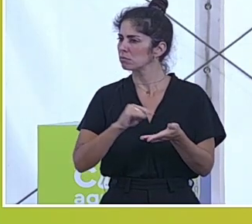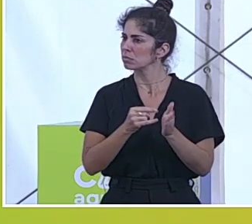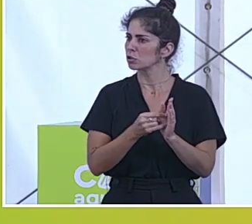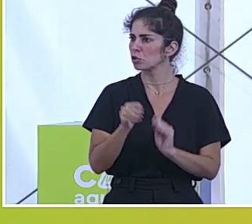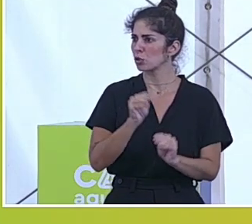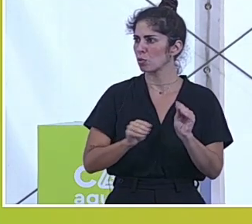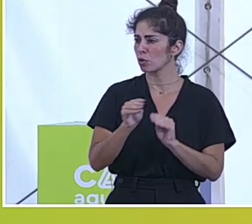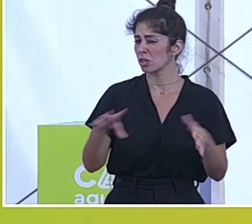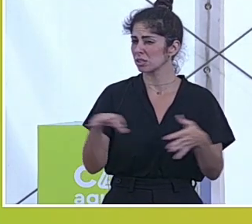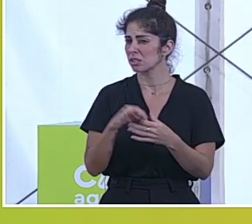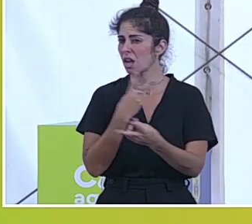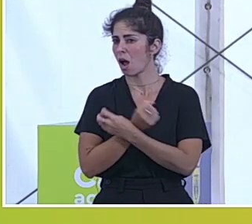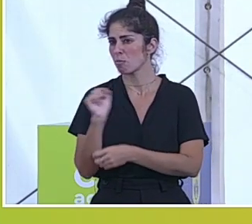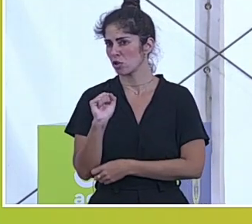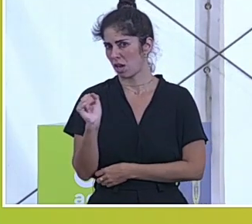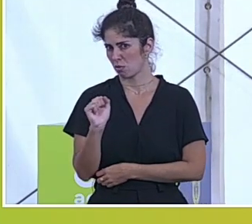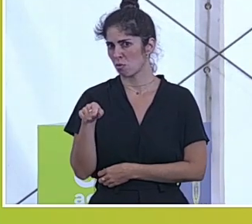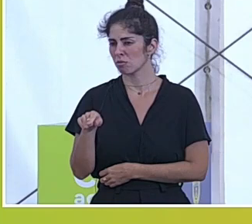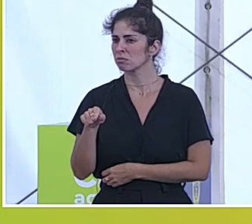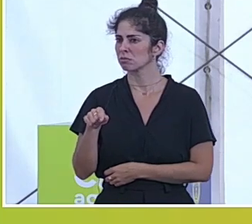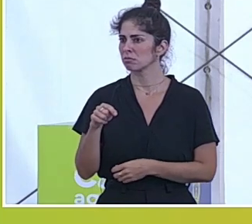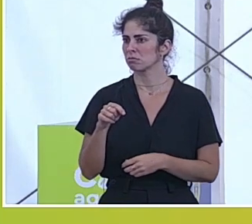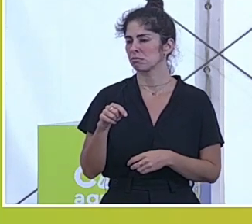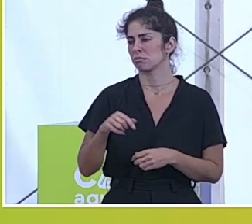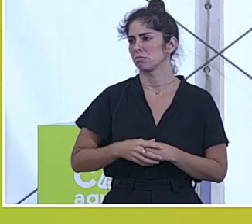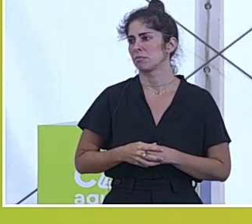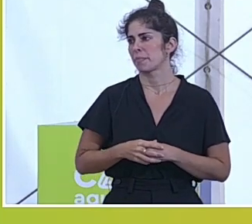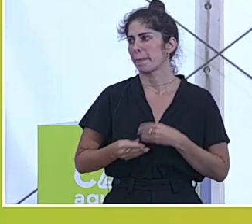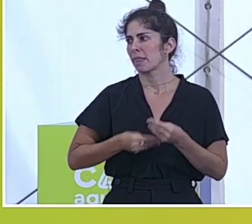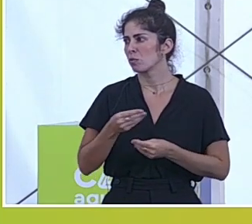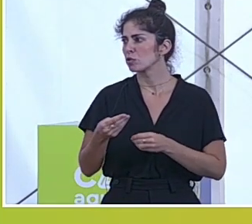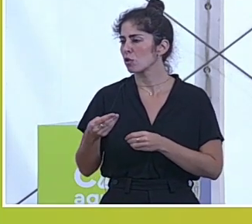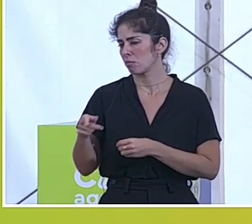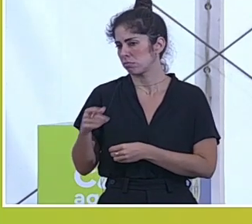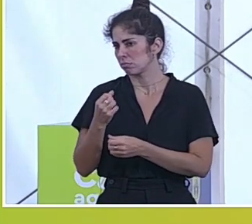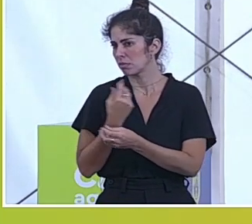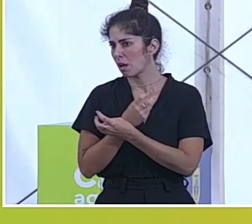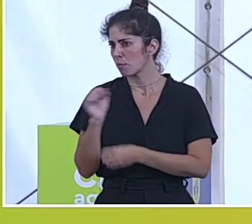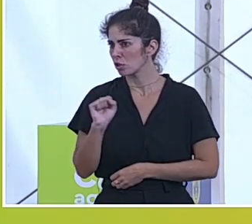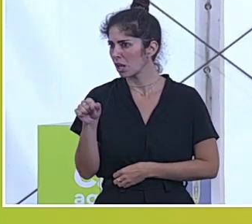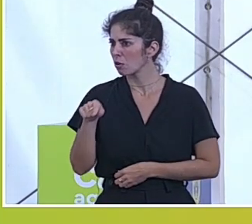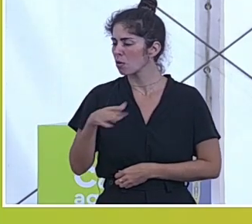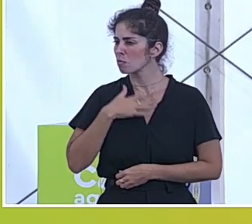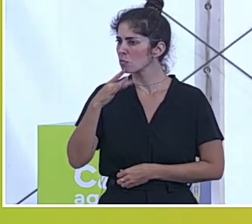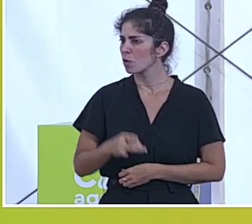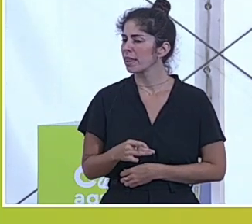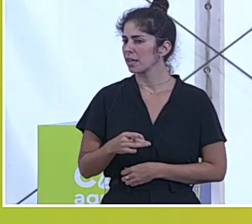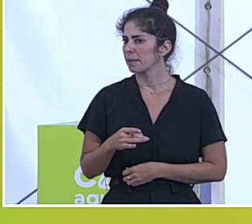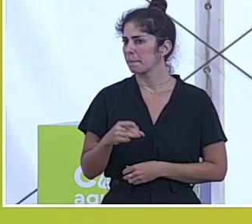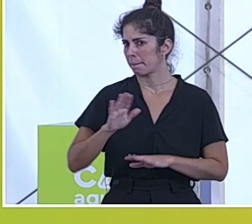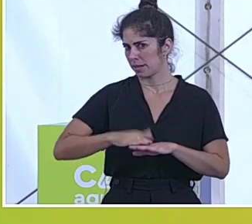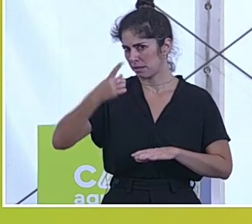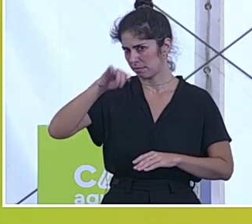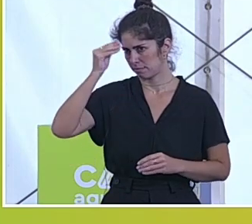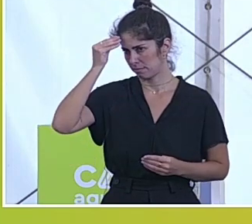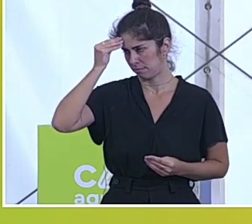el amoníaco, ¿no?, y el uso de este tipo de combustible. El amoníaco se puede generar, para que se hagan una idea, a través del